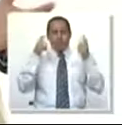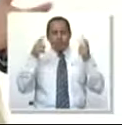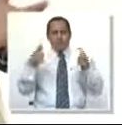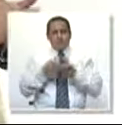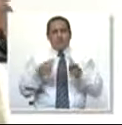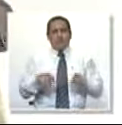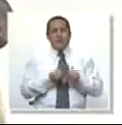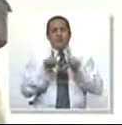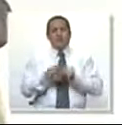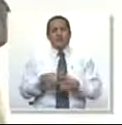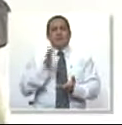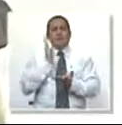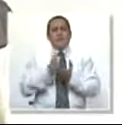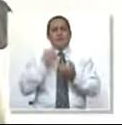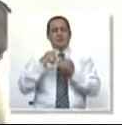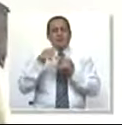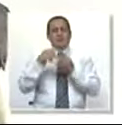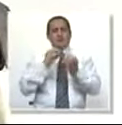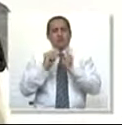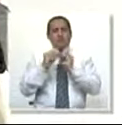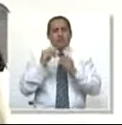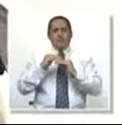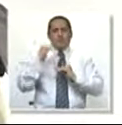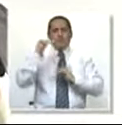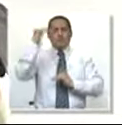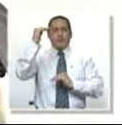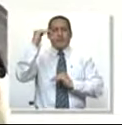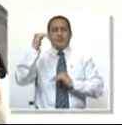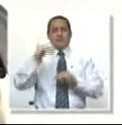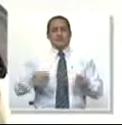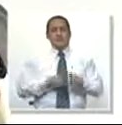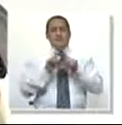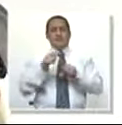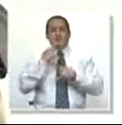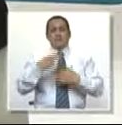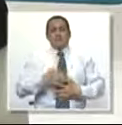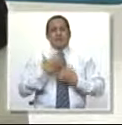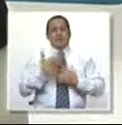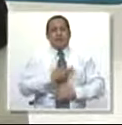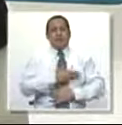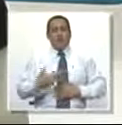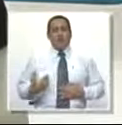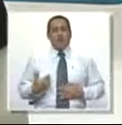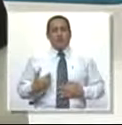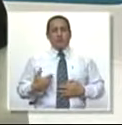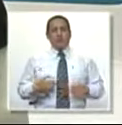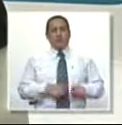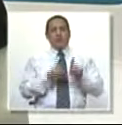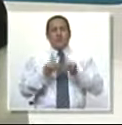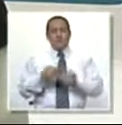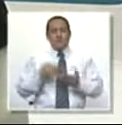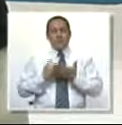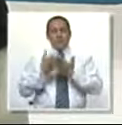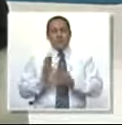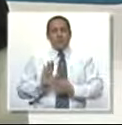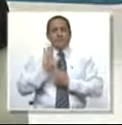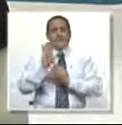convención No será aplicado por toda instancia no y es interés de el estado digamos y eh